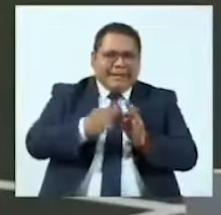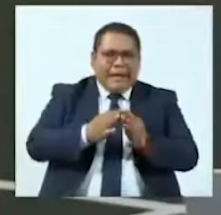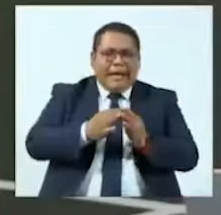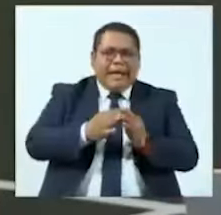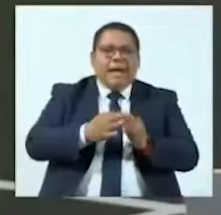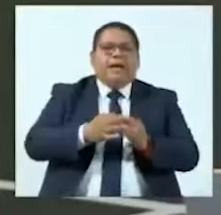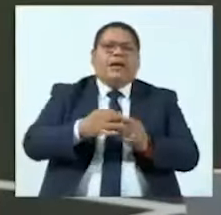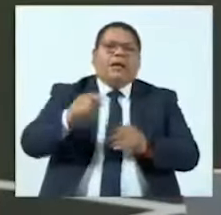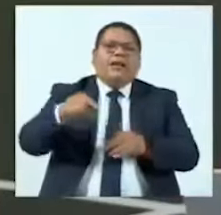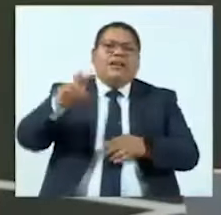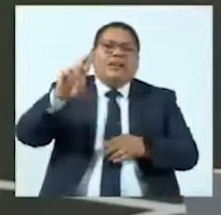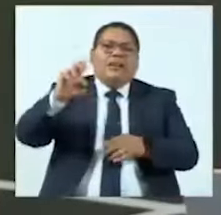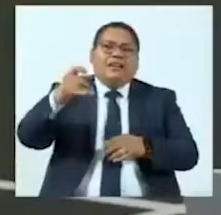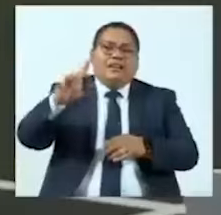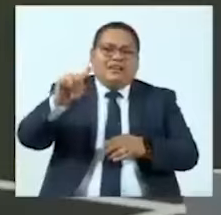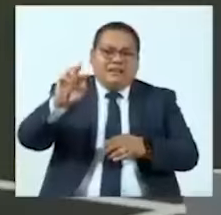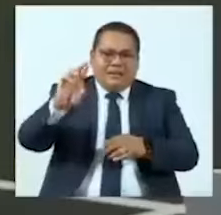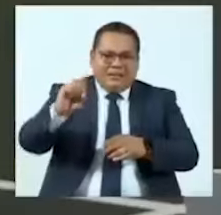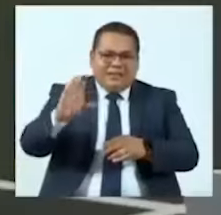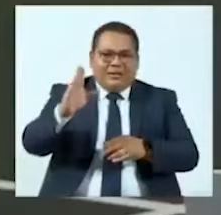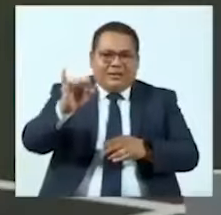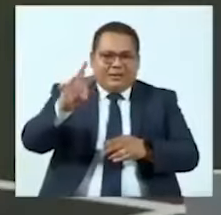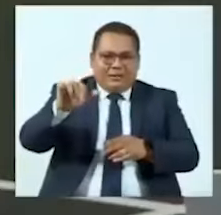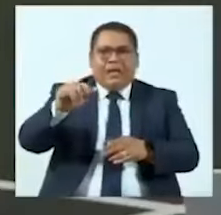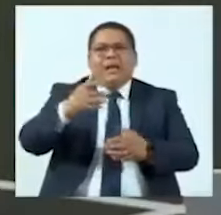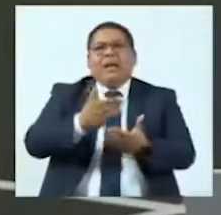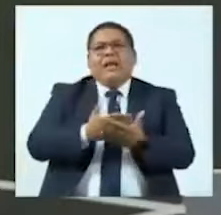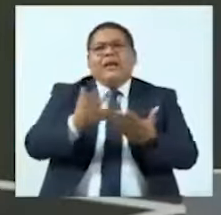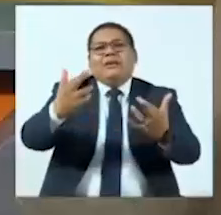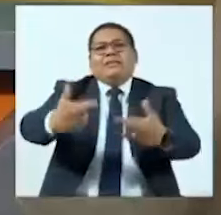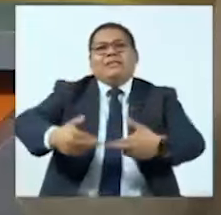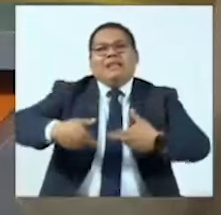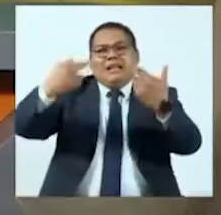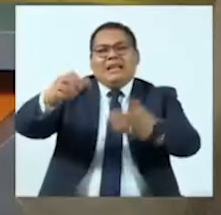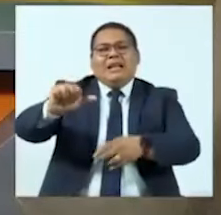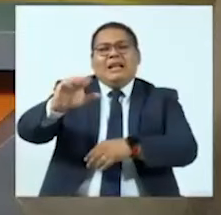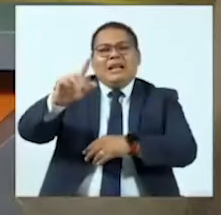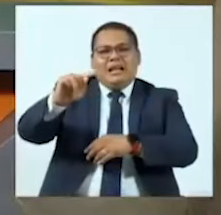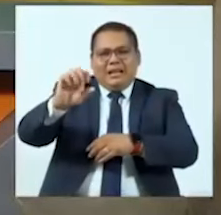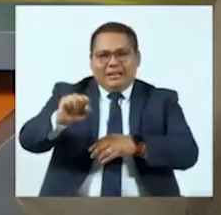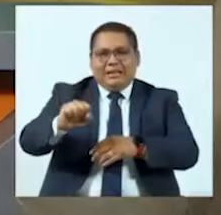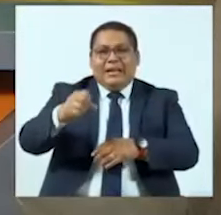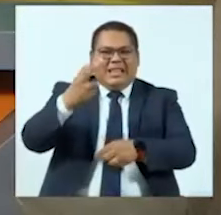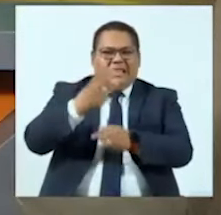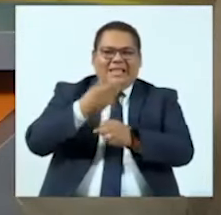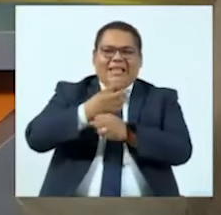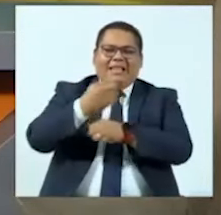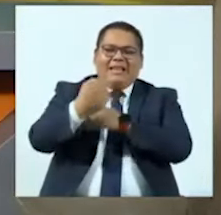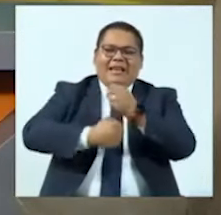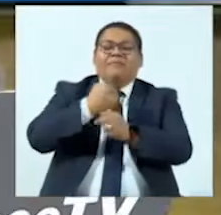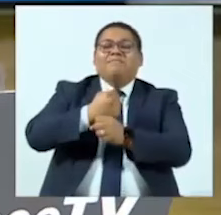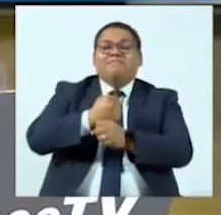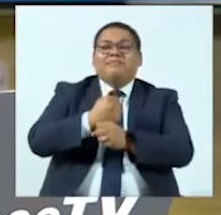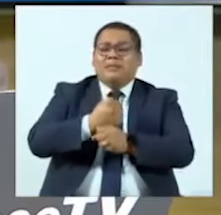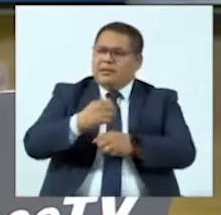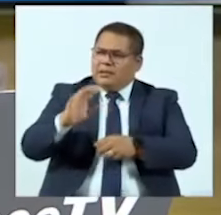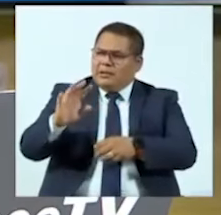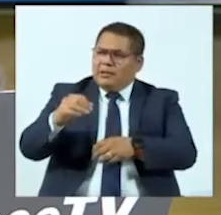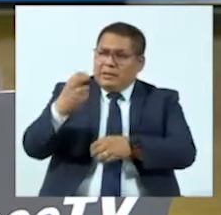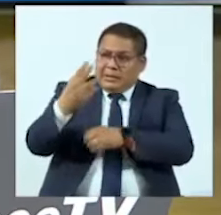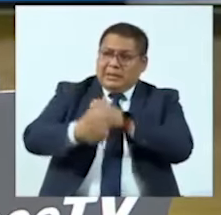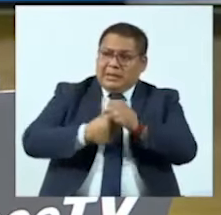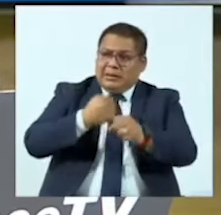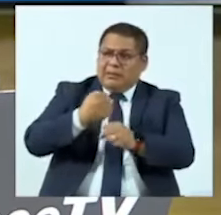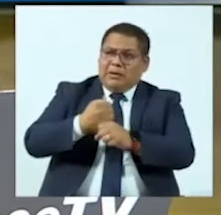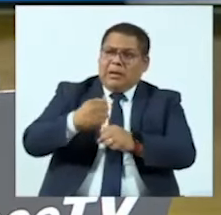Guadalajara no quiso quedarse abajo y estamos regalando actas es el tercer año que hacemos esta campaña fíjese 3 años Cuántas